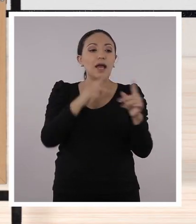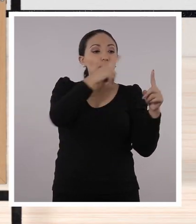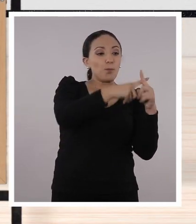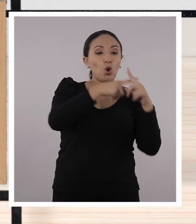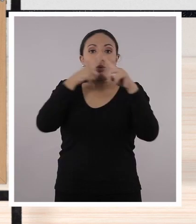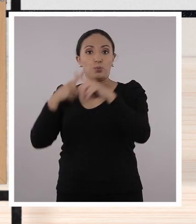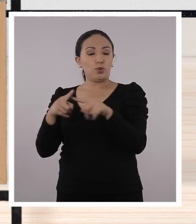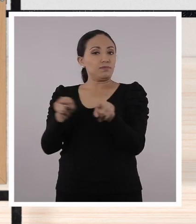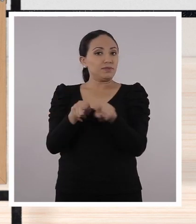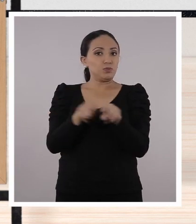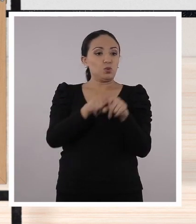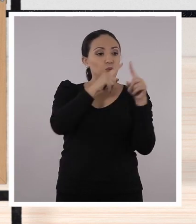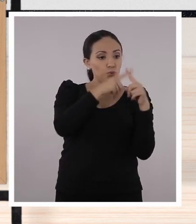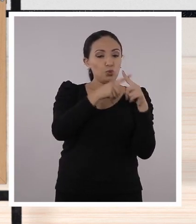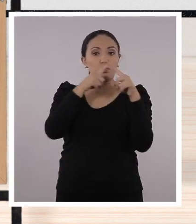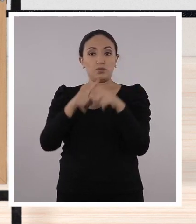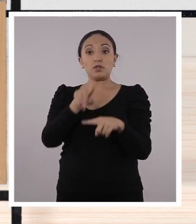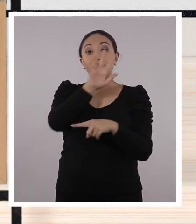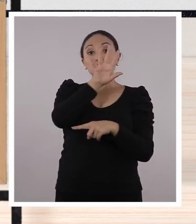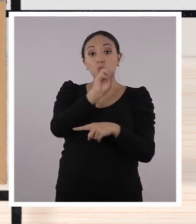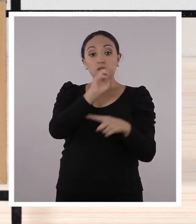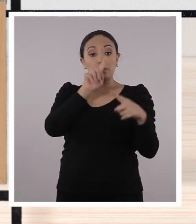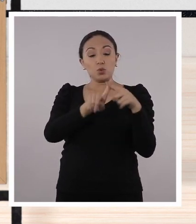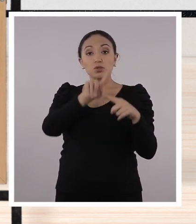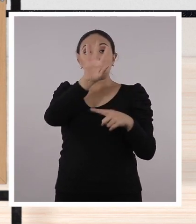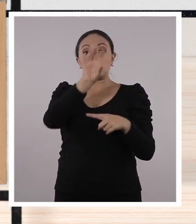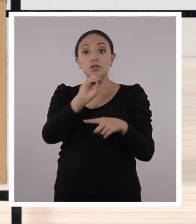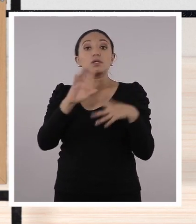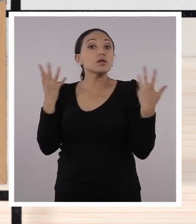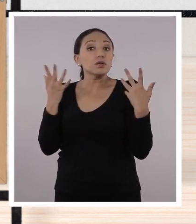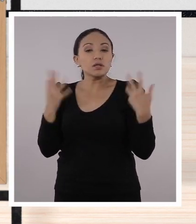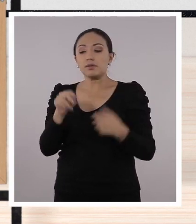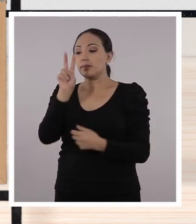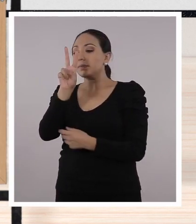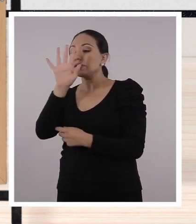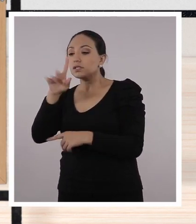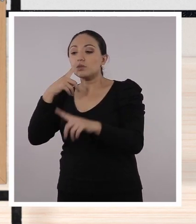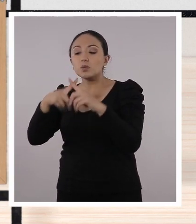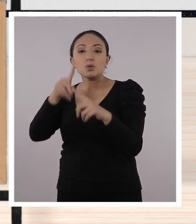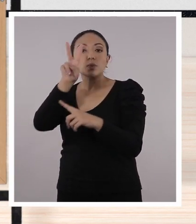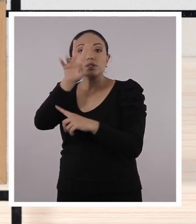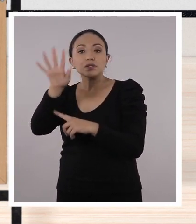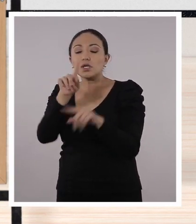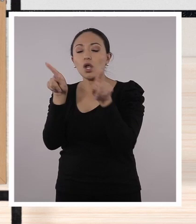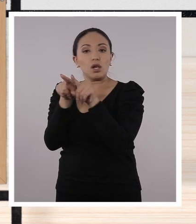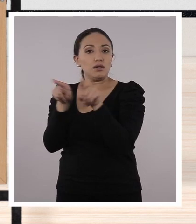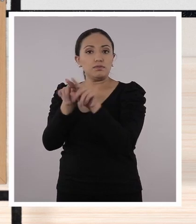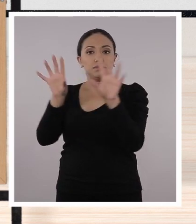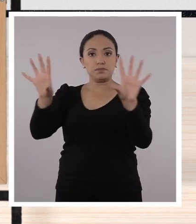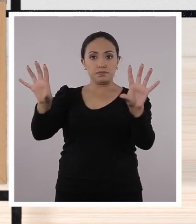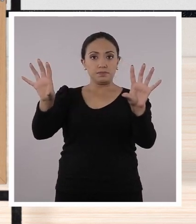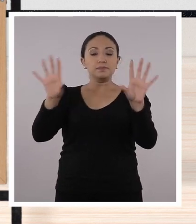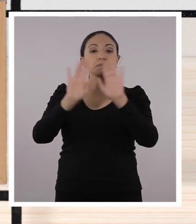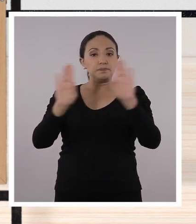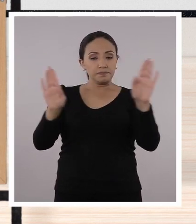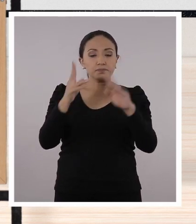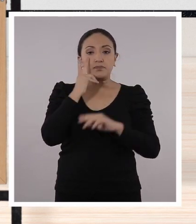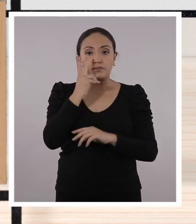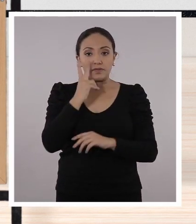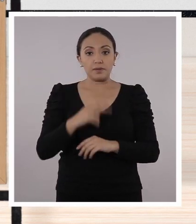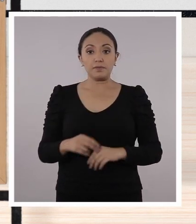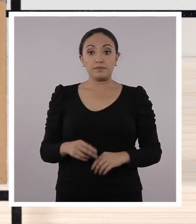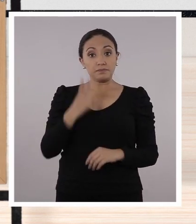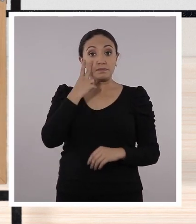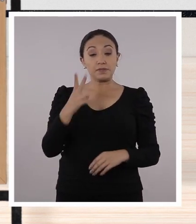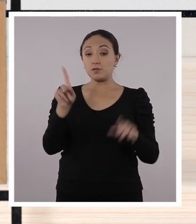el mismo número por el mismo número, es decir, 50 por 50 en este caso y 25 por 25 en el segundo caso. Sería